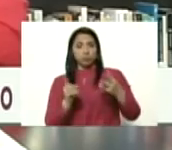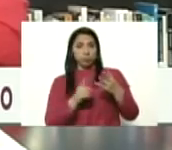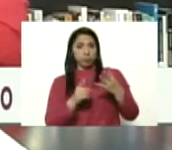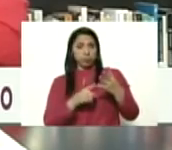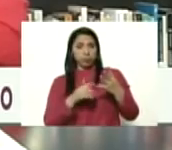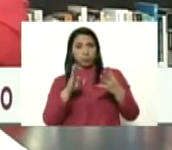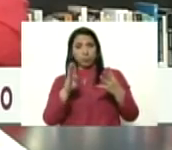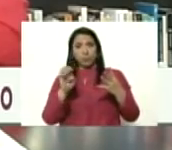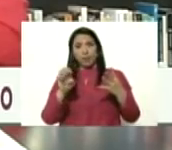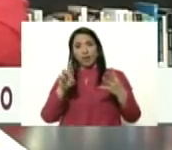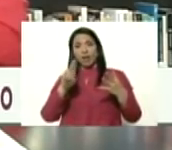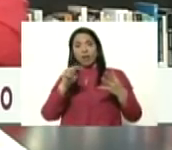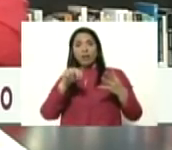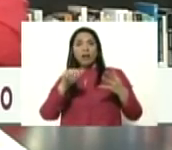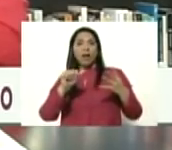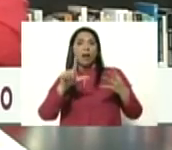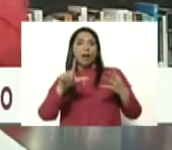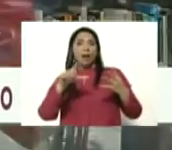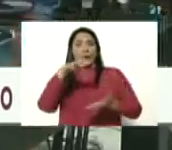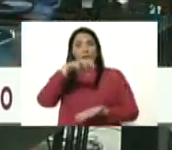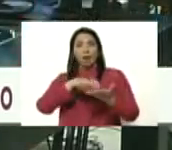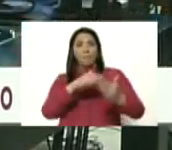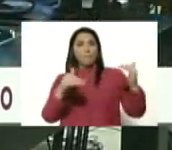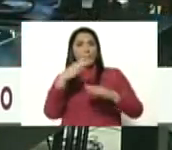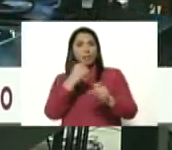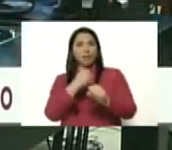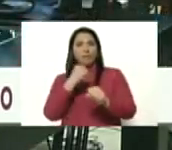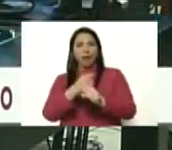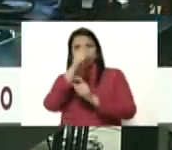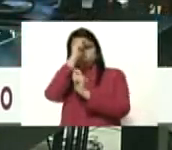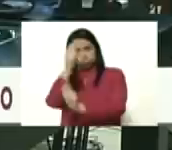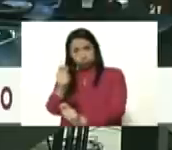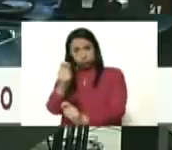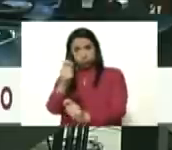Atención, Estado Mayor de la clase obrera. Les pongo una tarea.